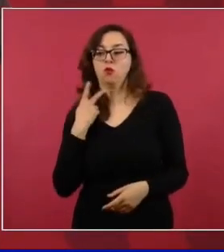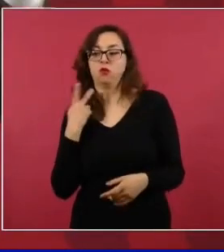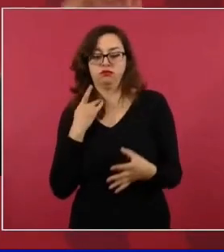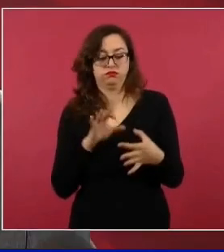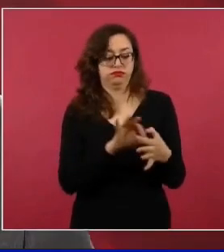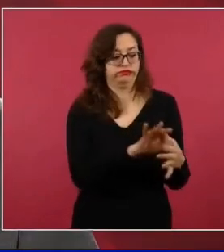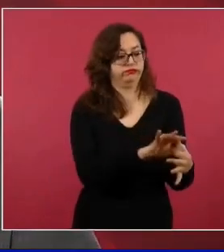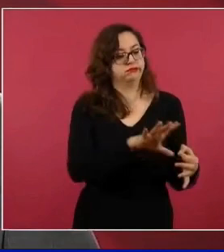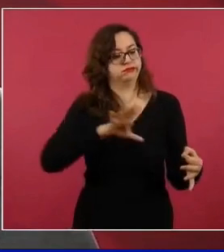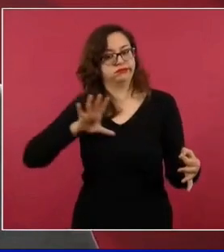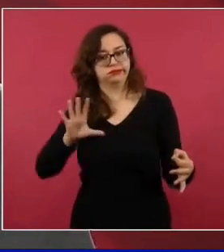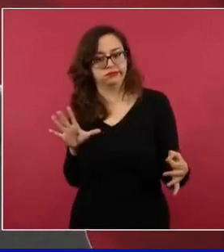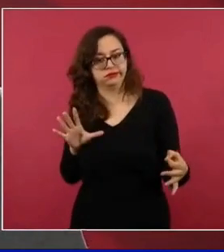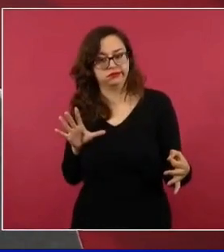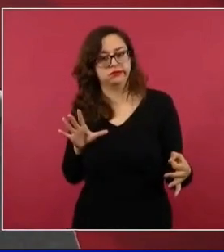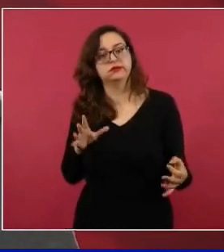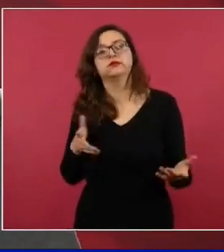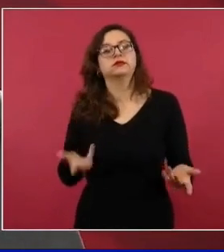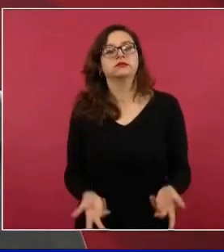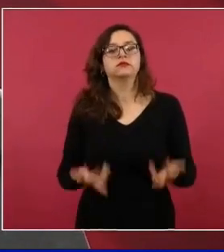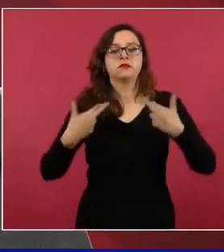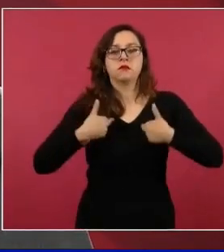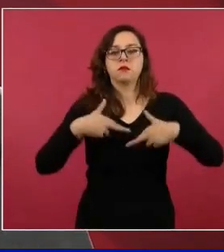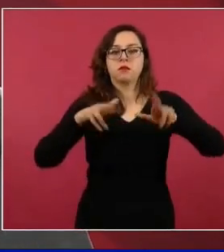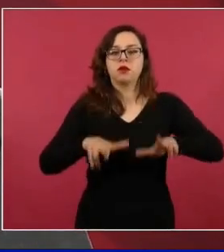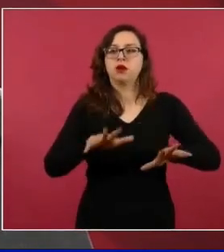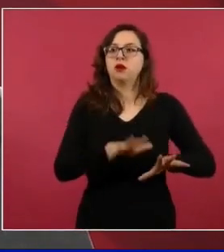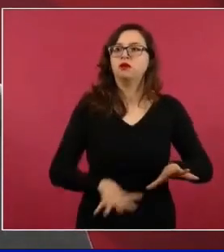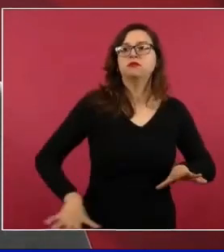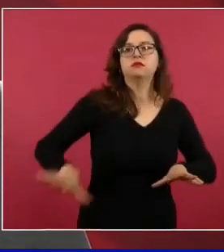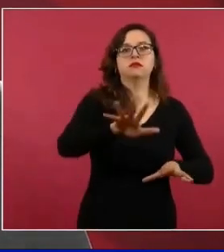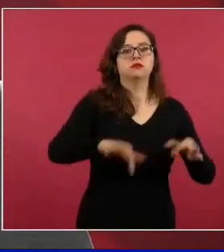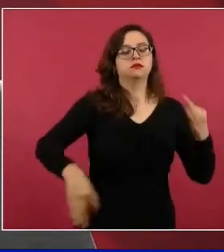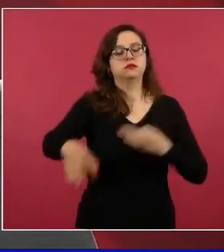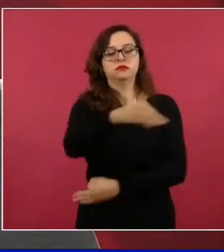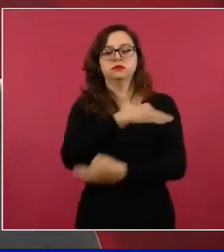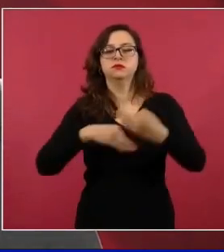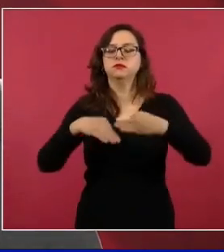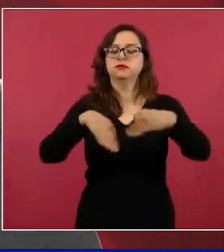gobernar para todos, como ayer lo mencioné,